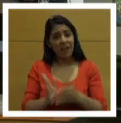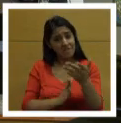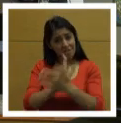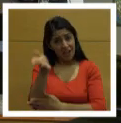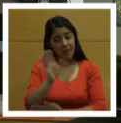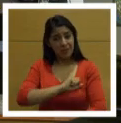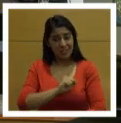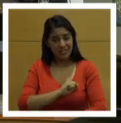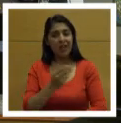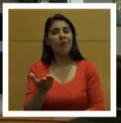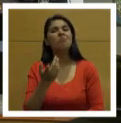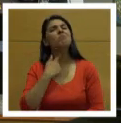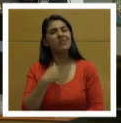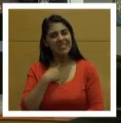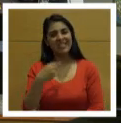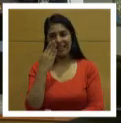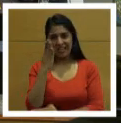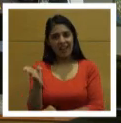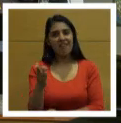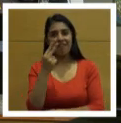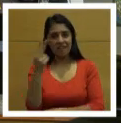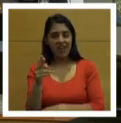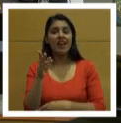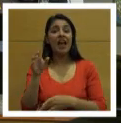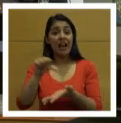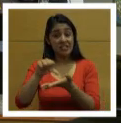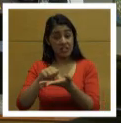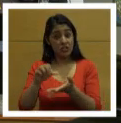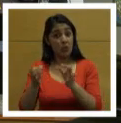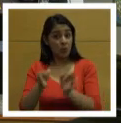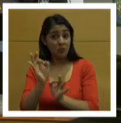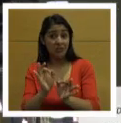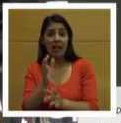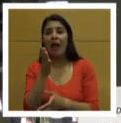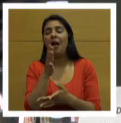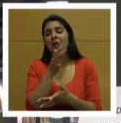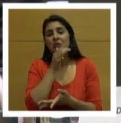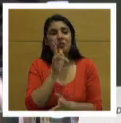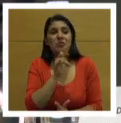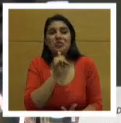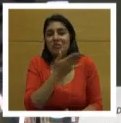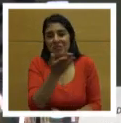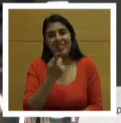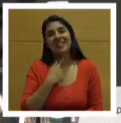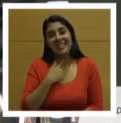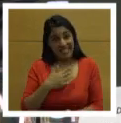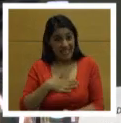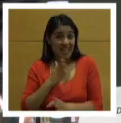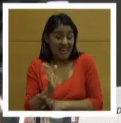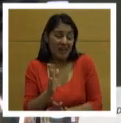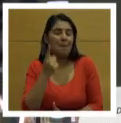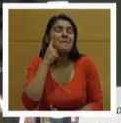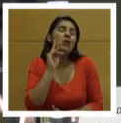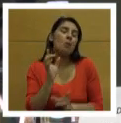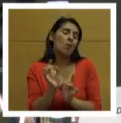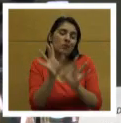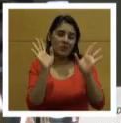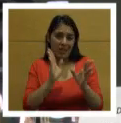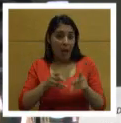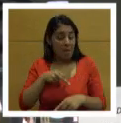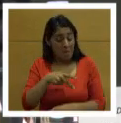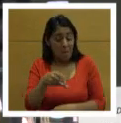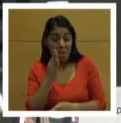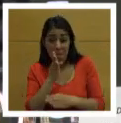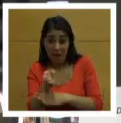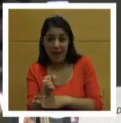menos que van a tener interés en ir al Centro de Justicia, pero si de casualidad pasan por el Centro de Justicia, pidan ver esta obra que con sus